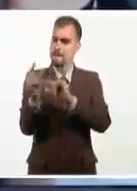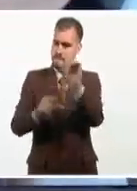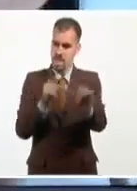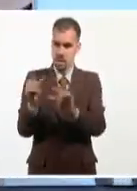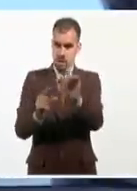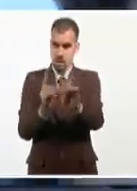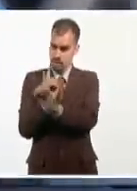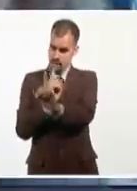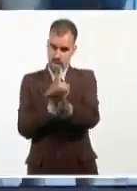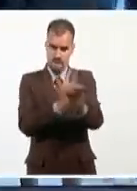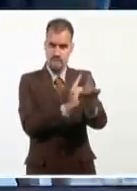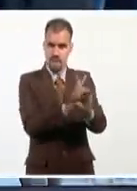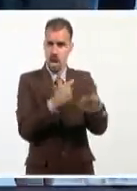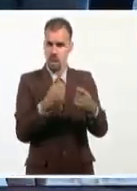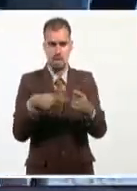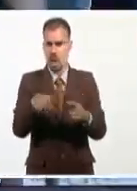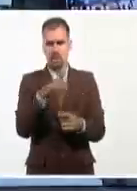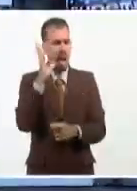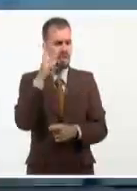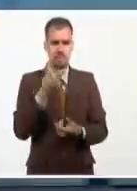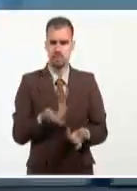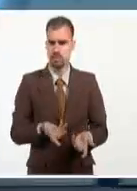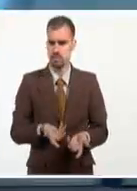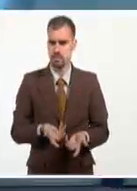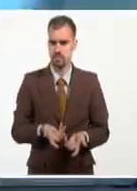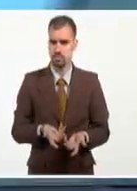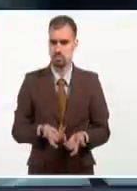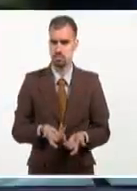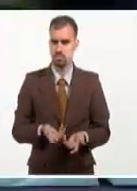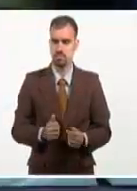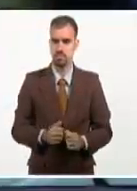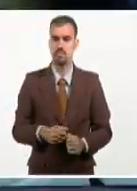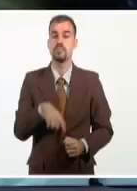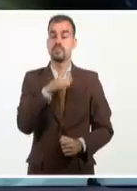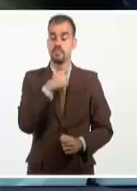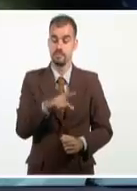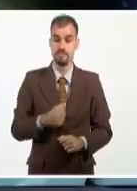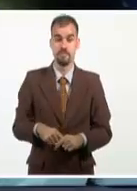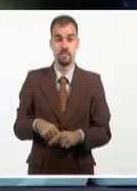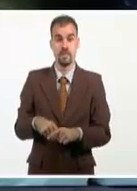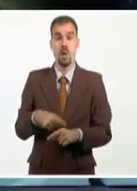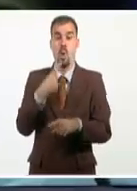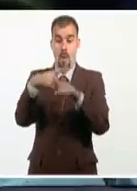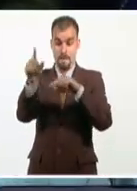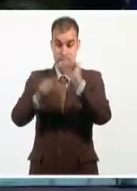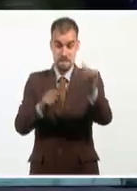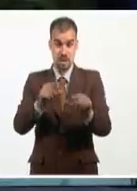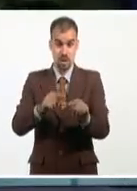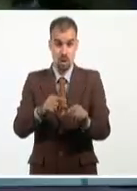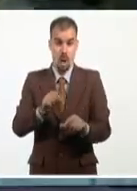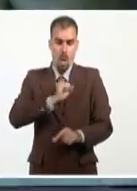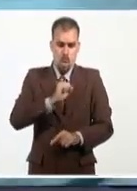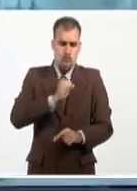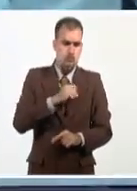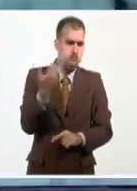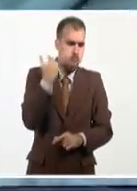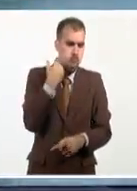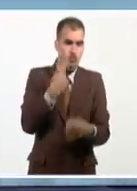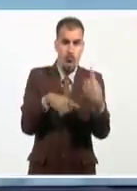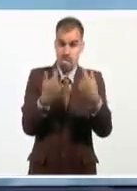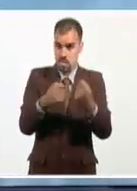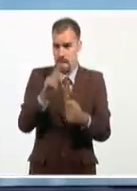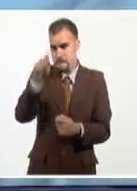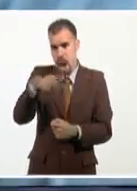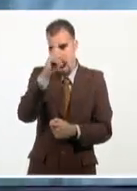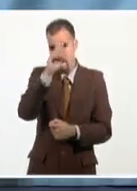únicas premisas para estar a salvo. Y también ha pasado de moda que quienes tienen síntomas vayan al médico con prontitud y lo que